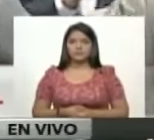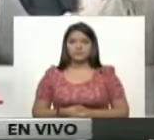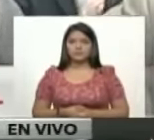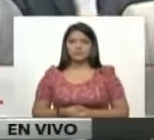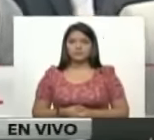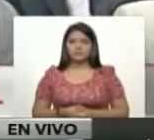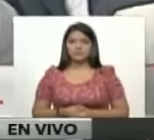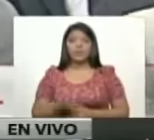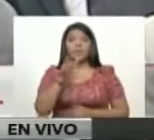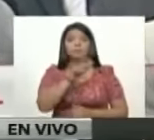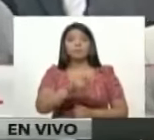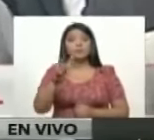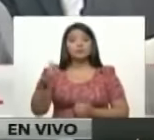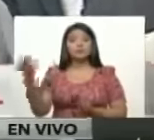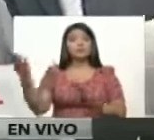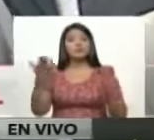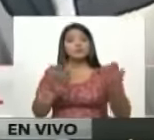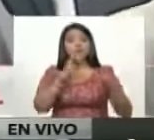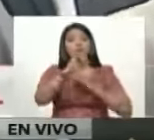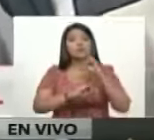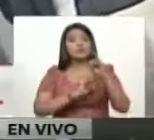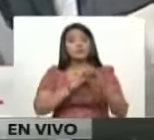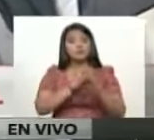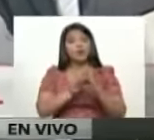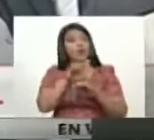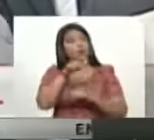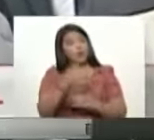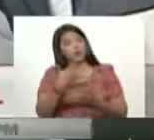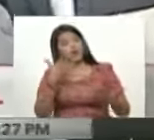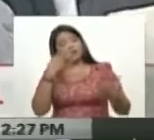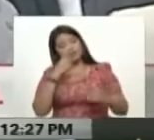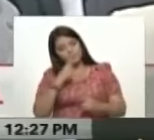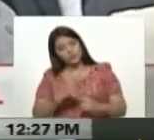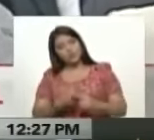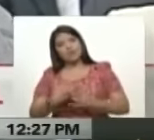Invitados internacionales que hoy nos honran con su presencia,